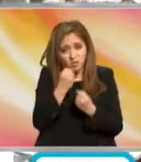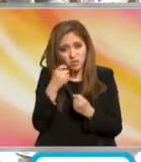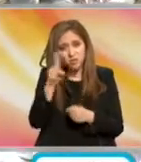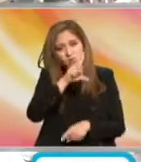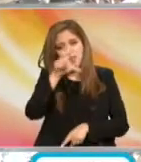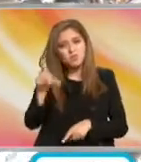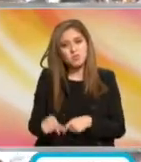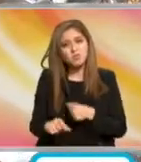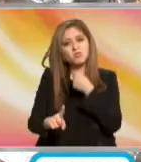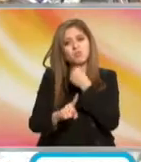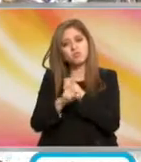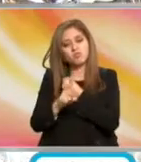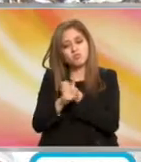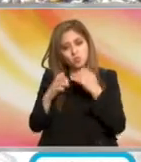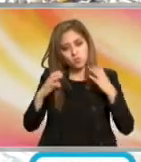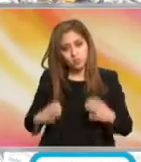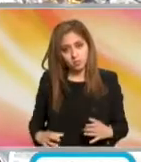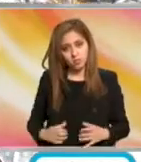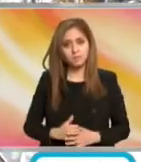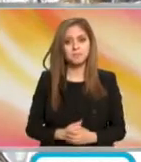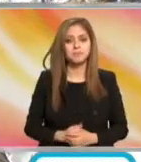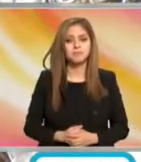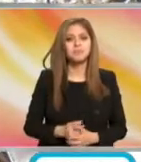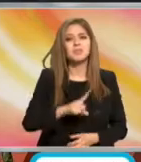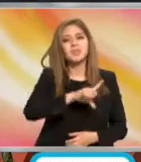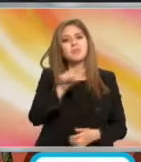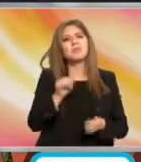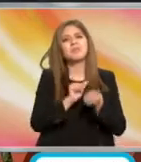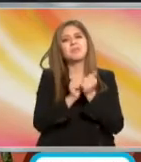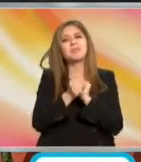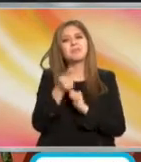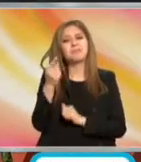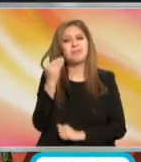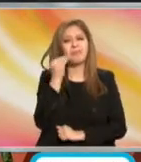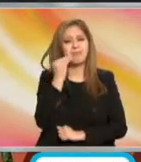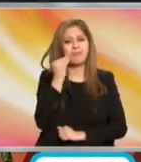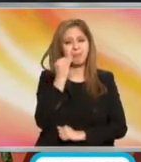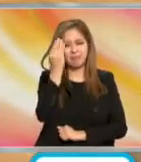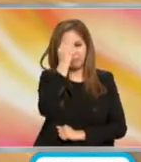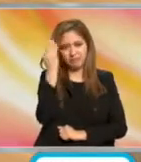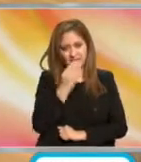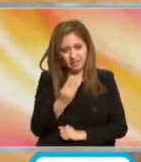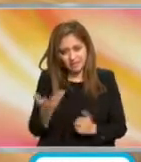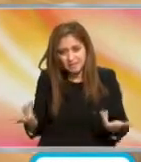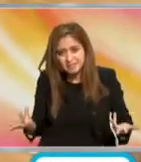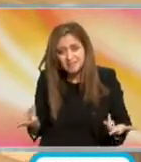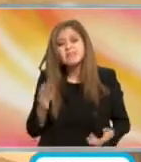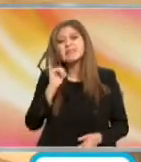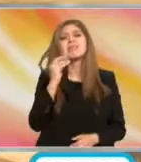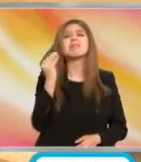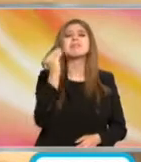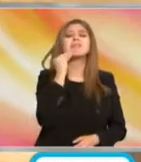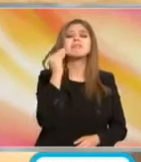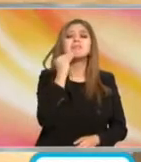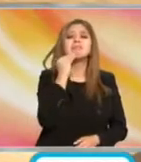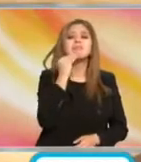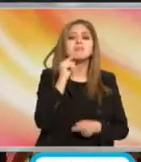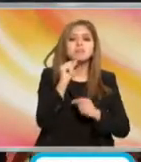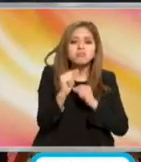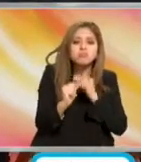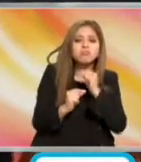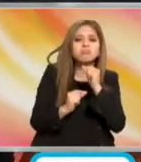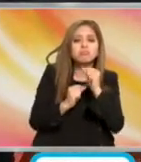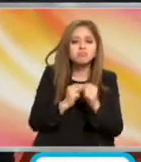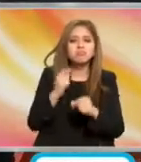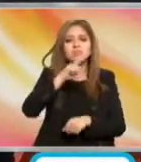dañar el cuerpo. Entonces, O sea, siempre... todo lo bueno que tiene. pone amargo también, si se ¿verdad? Nos quema, se empieza a ser malo ya. Así es, sí, se pone amargo exactamente y nos comienza